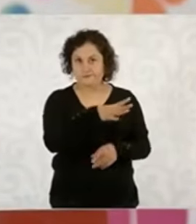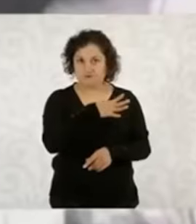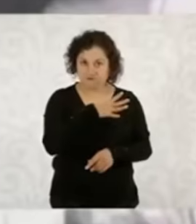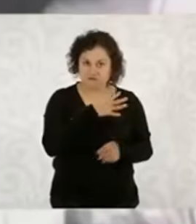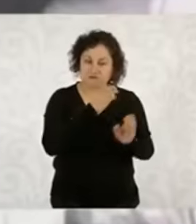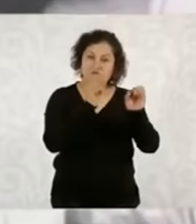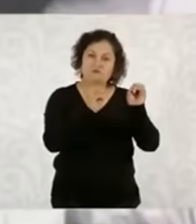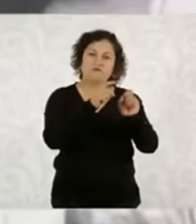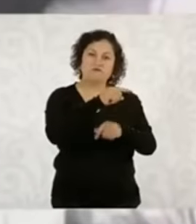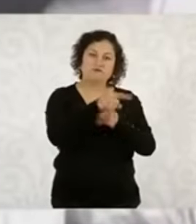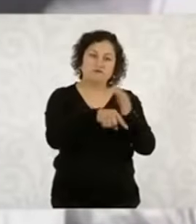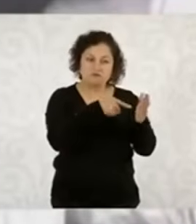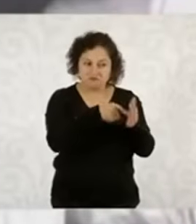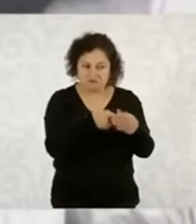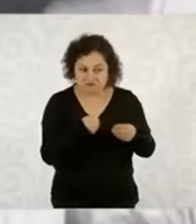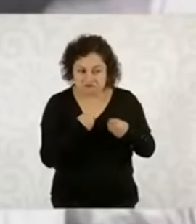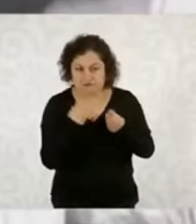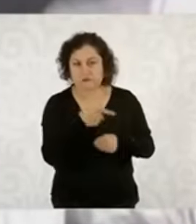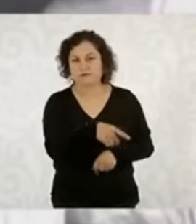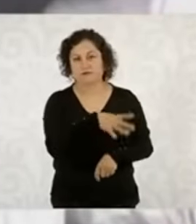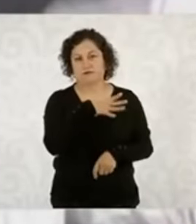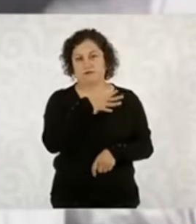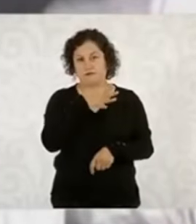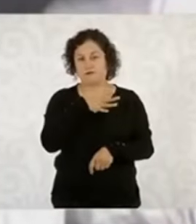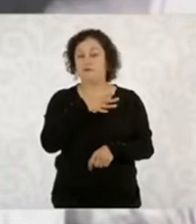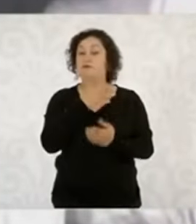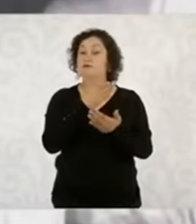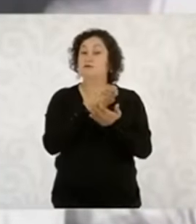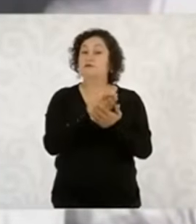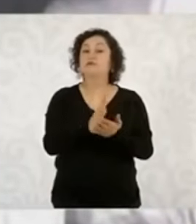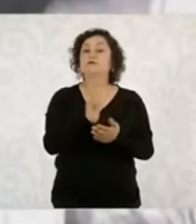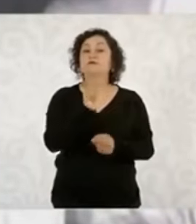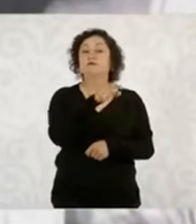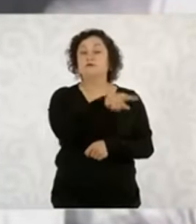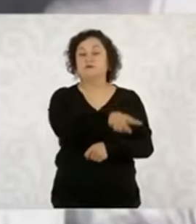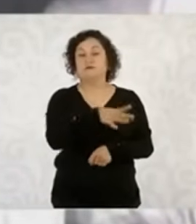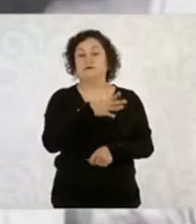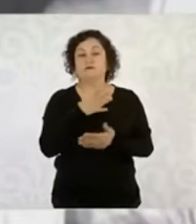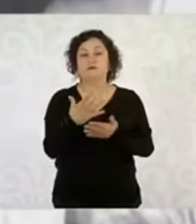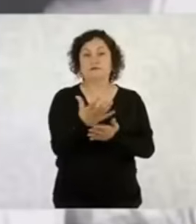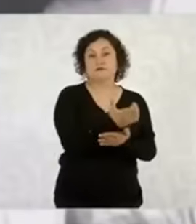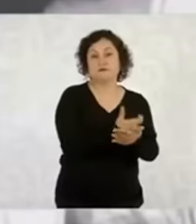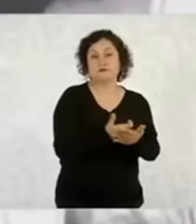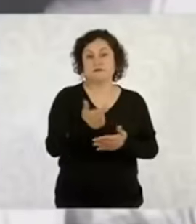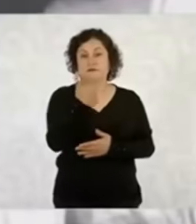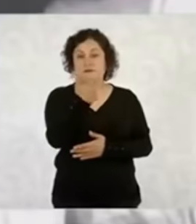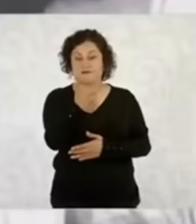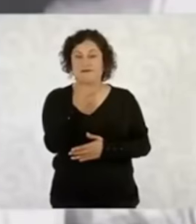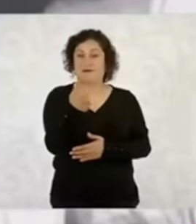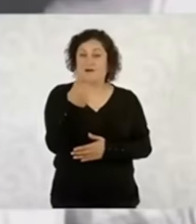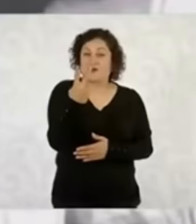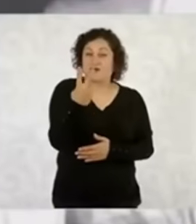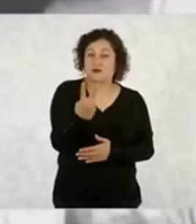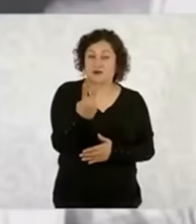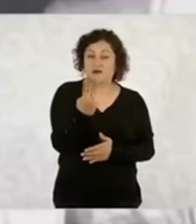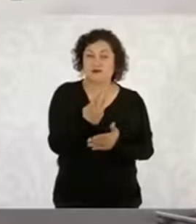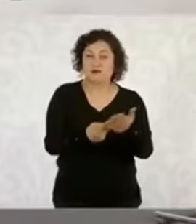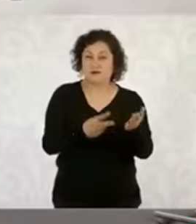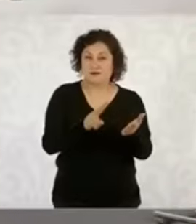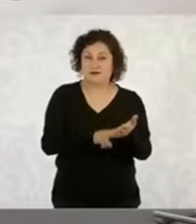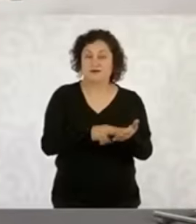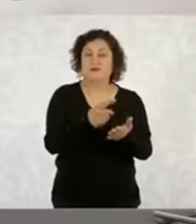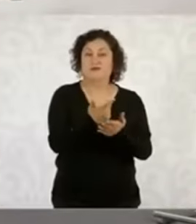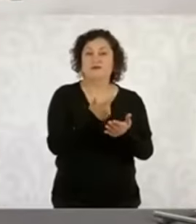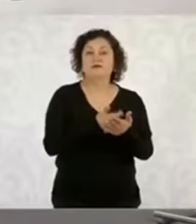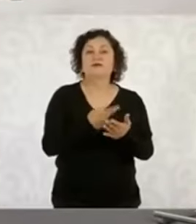comprobante de domicilio y tener un ingreso menor a 2 salarios mínimos.